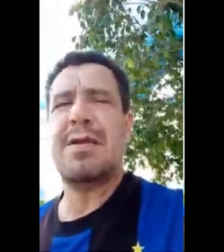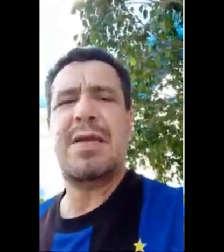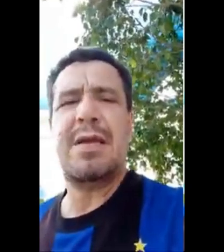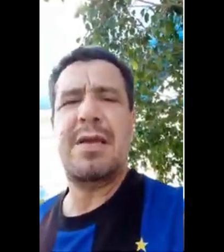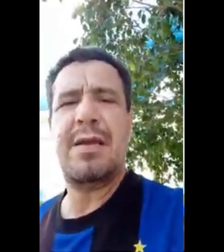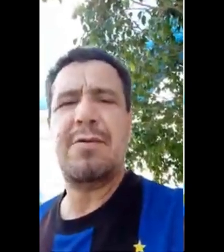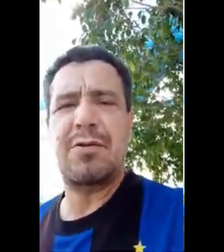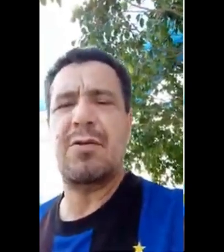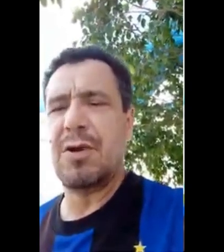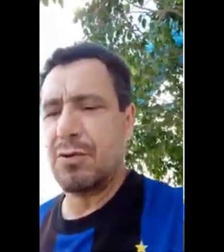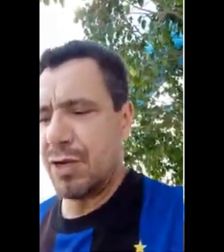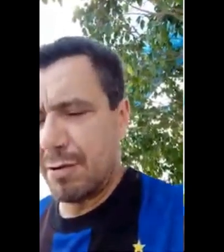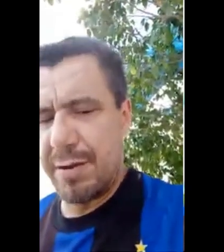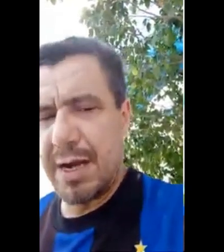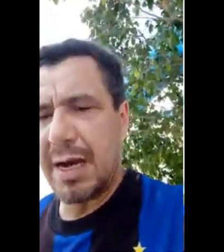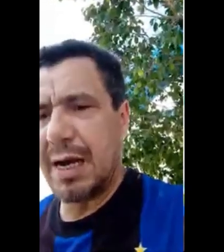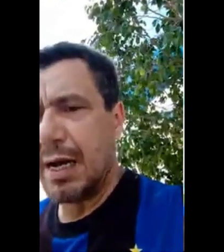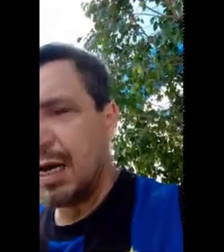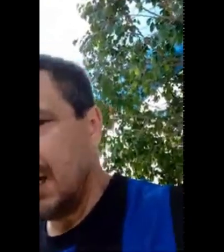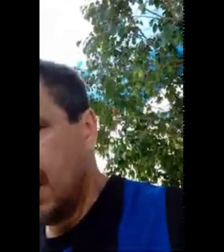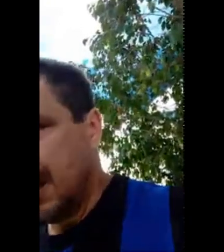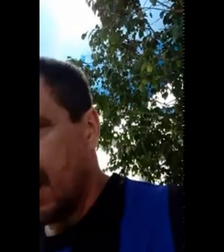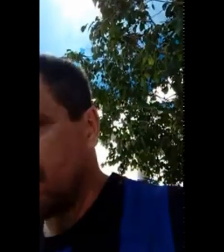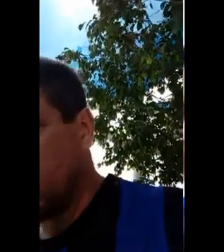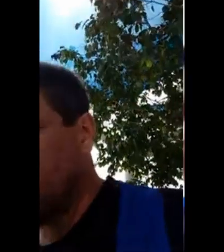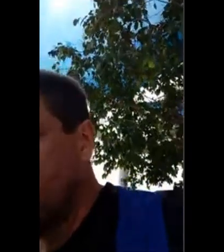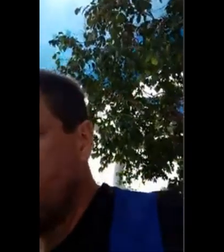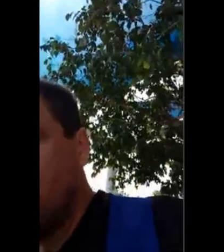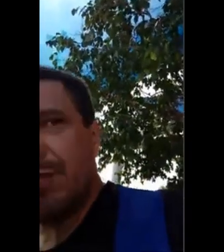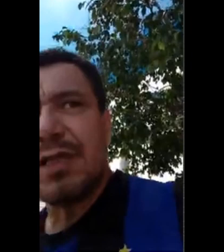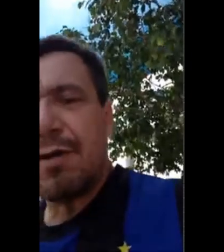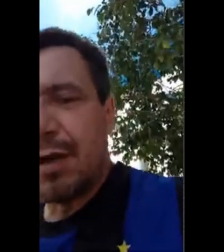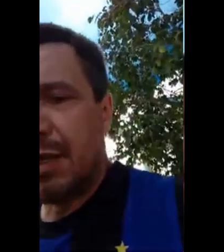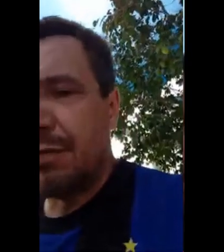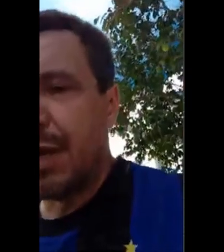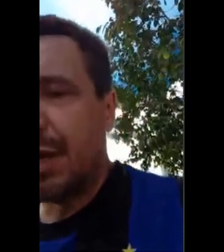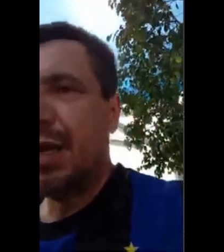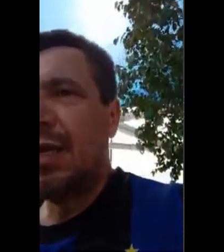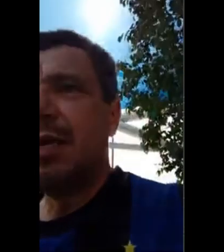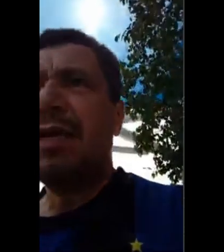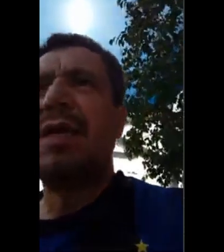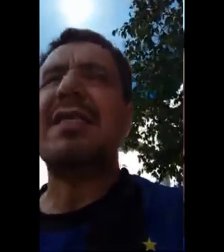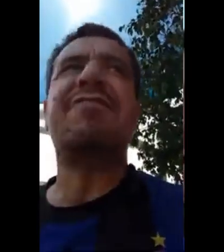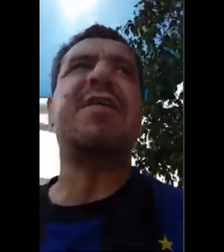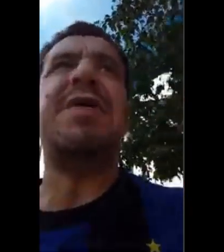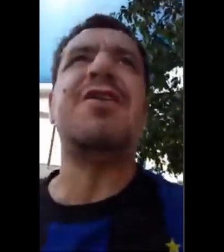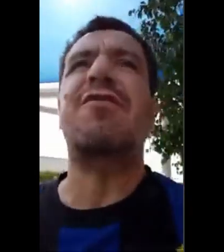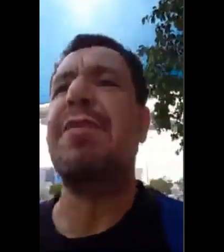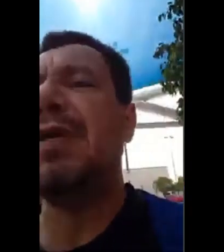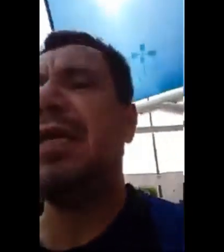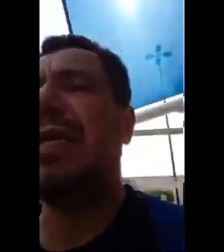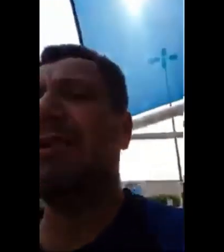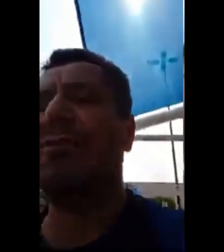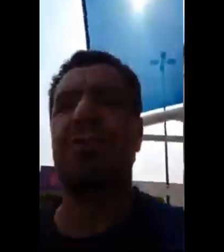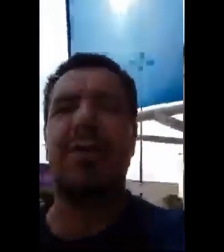Felipe cuando lo llevaba a su estudio o lo invitaba y iba, le decía Felipillo,